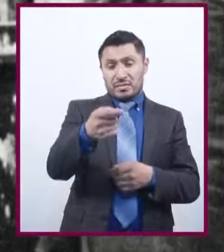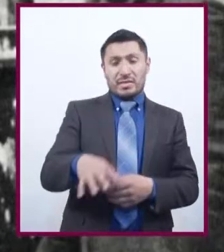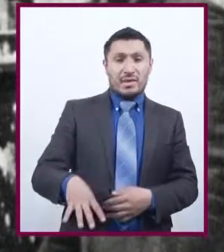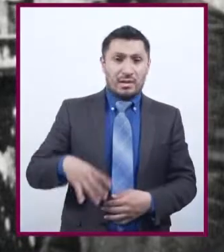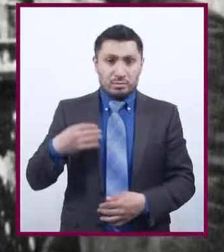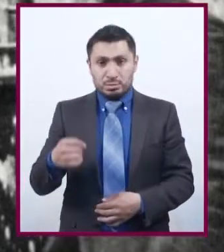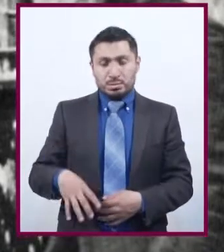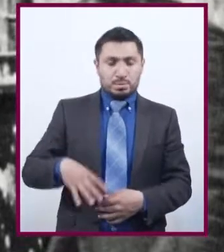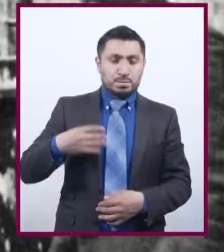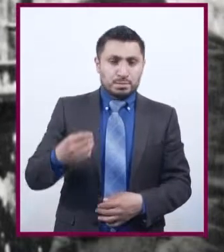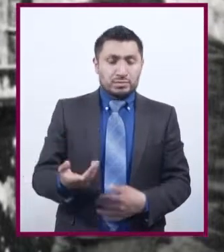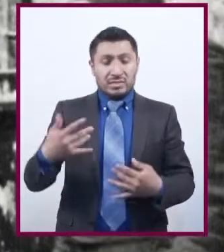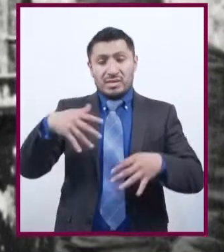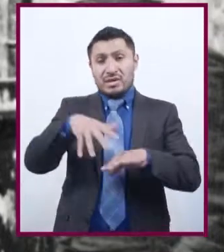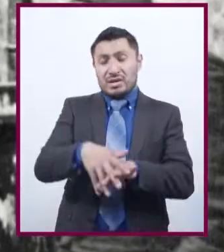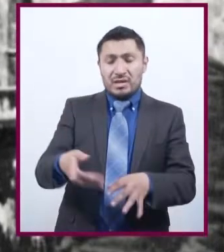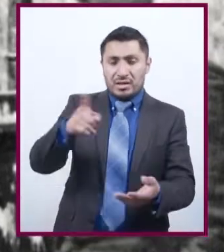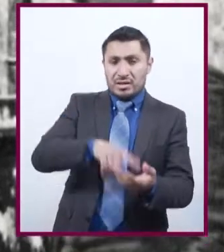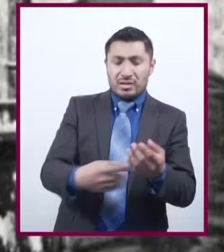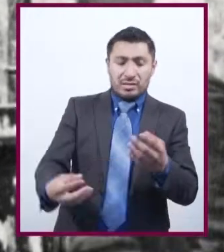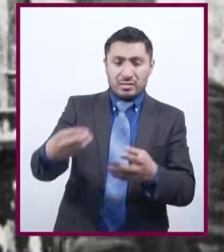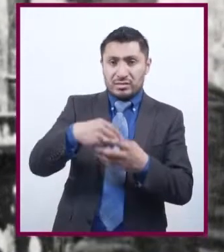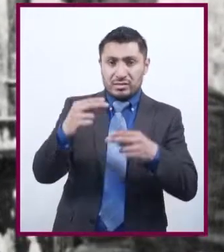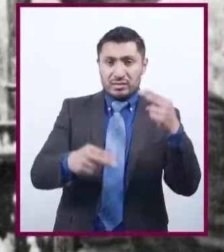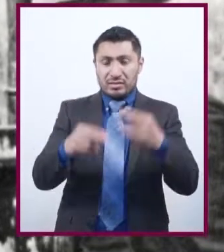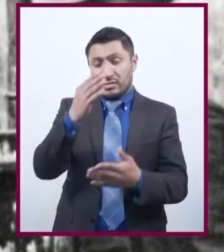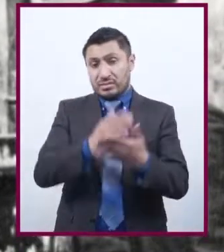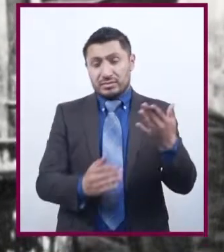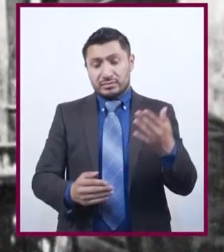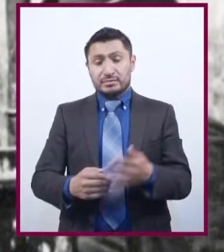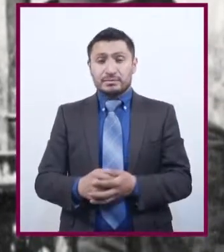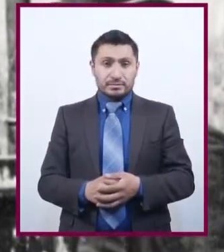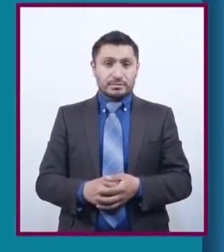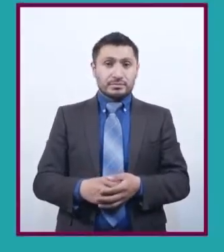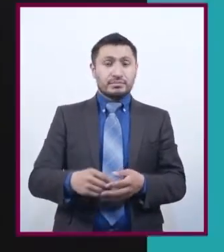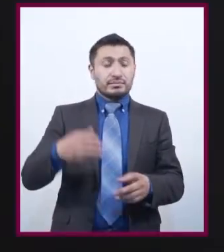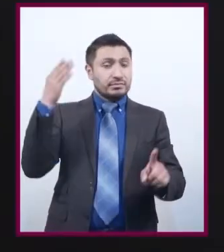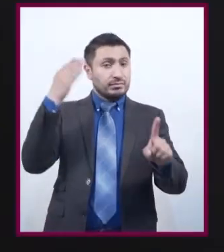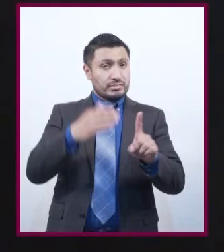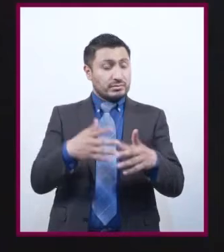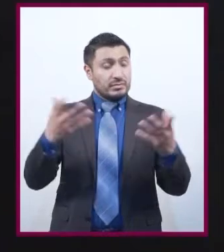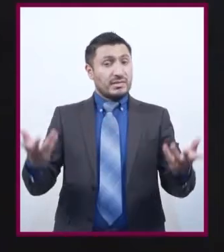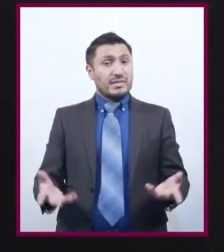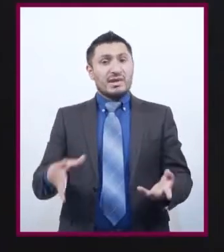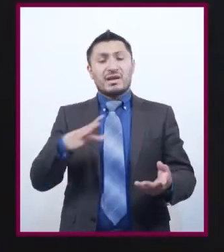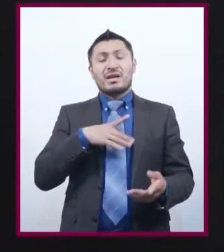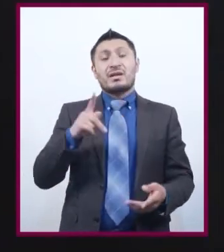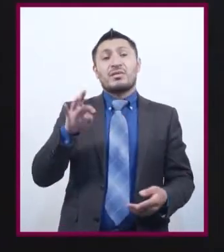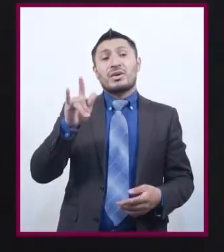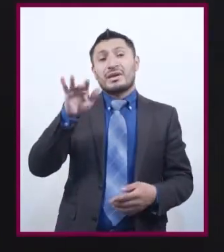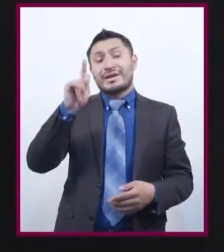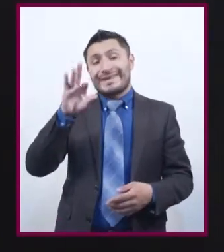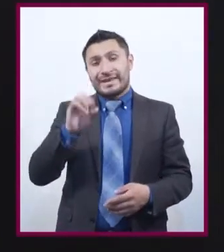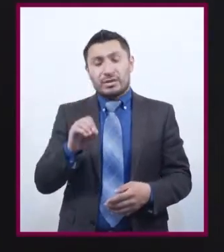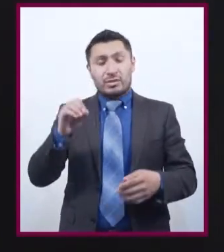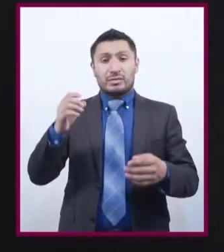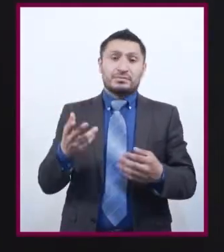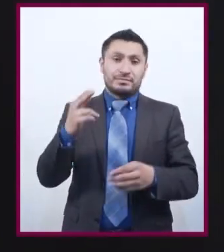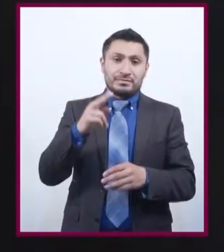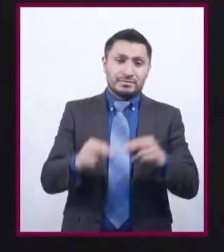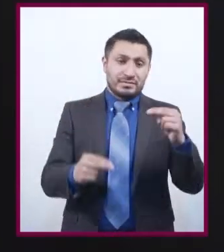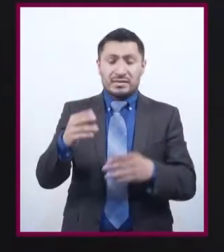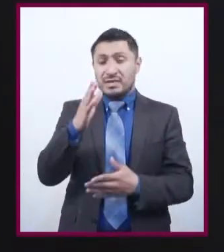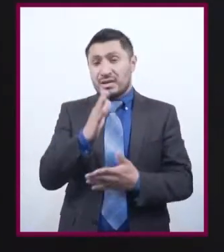que ganaban poco y luchaban por ser incluidos dentro de la clase media finalmente estaba el proletariado